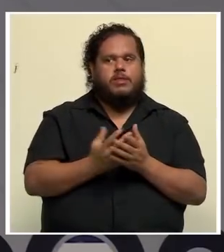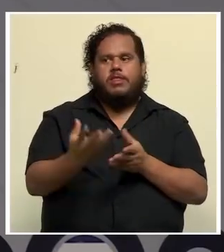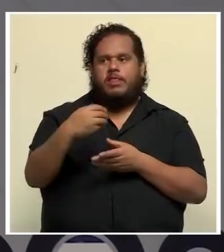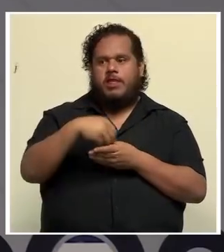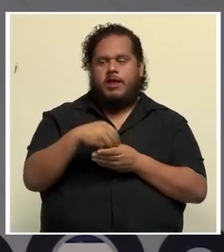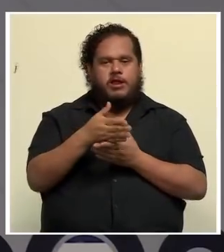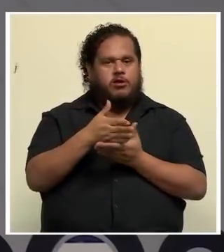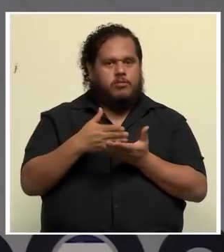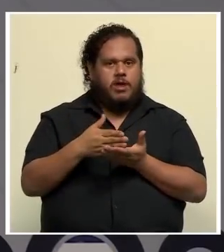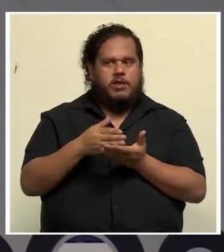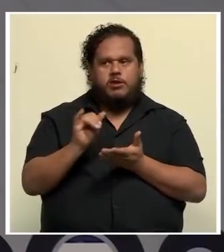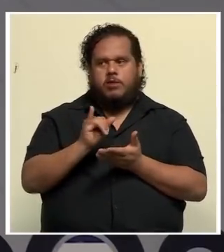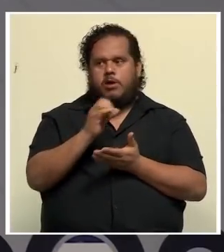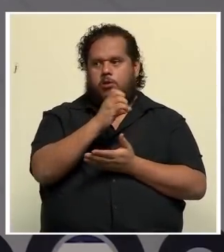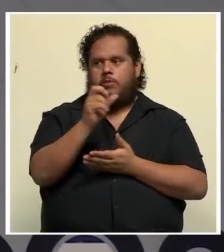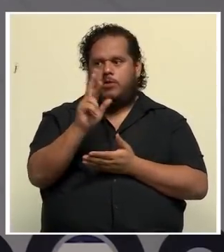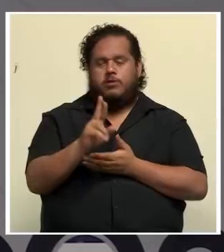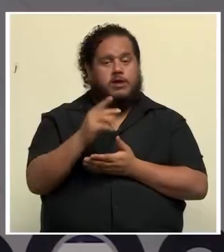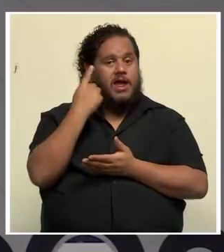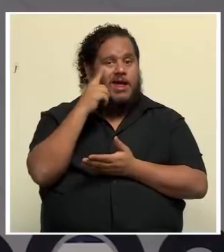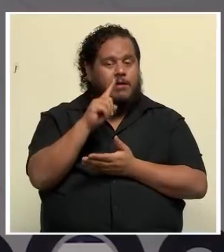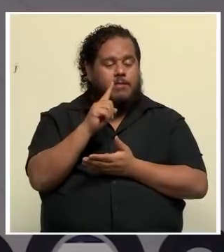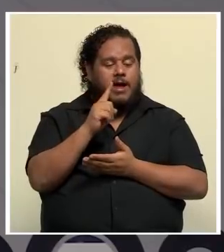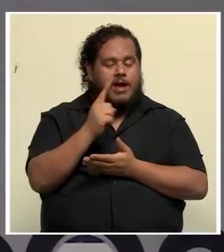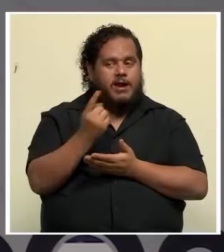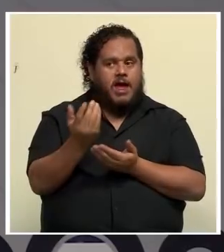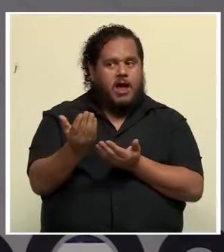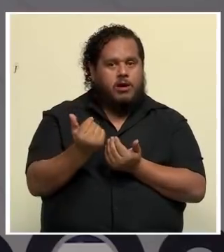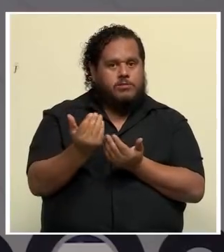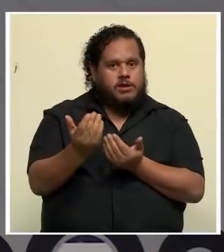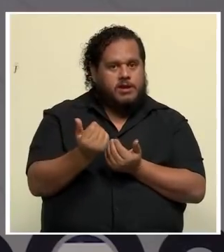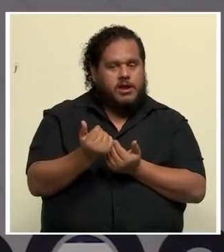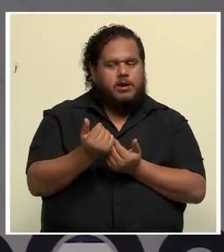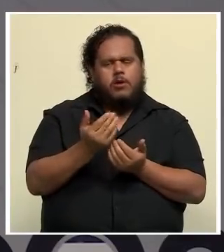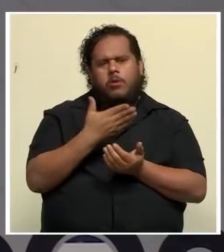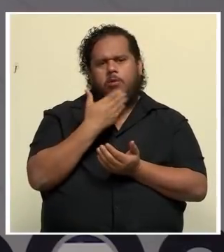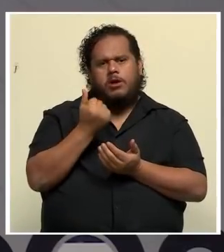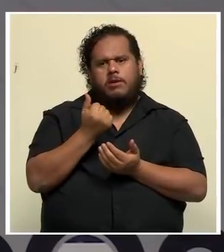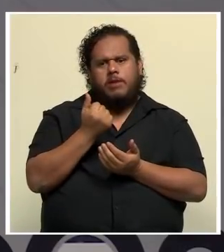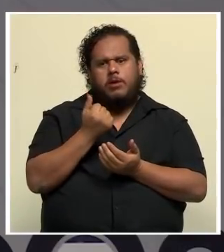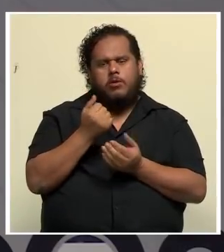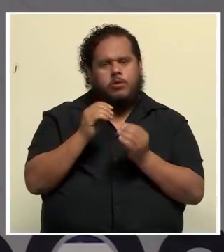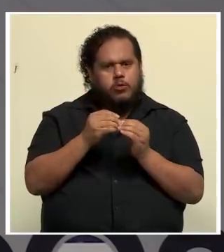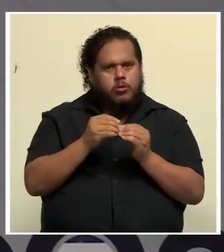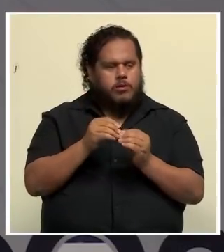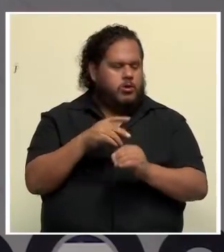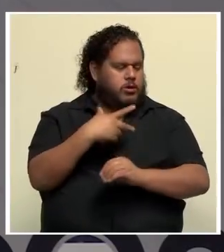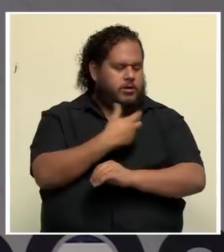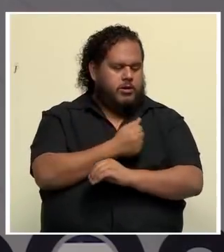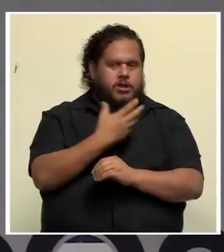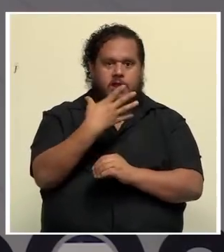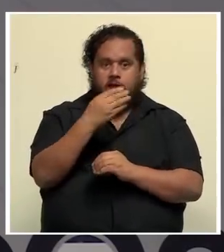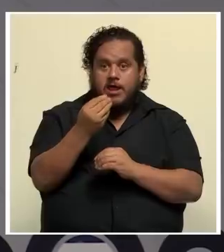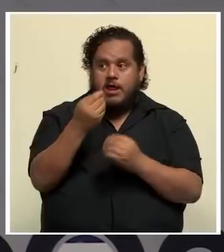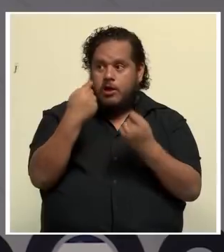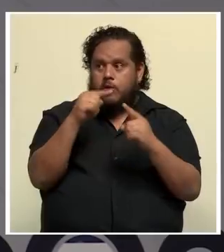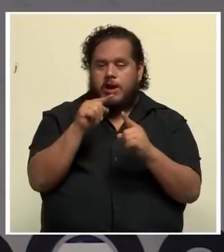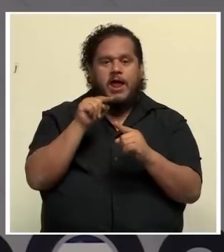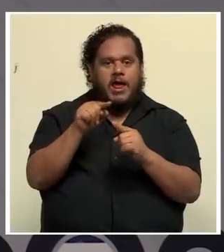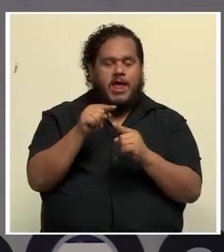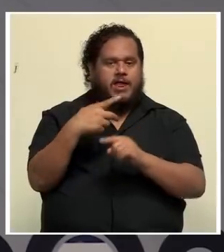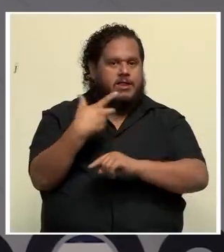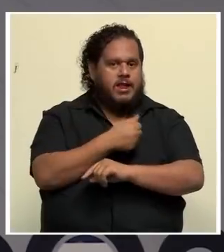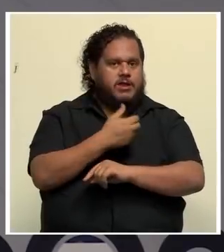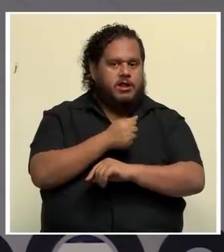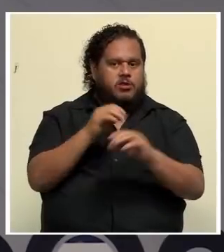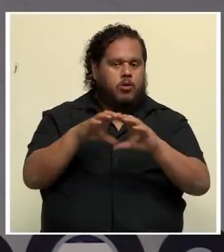medios como lo es Costa Rica, para obtener, digamos, una mayor cantidad de vacunas y lograr esa masividad que se